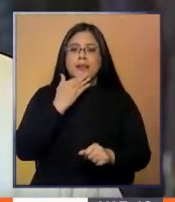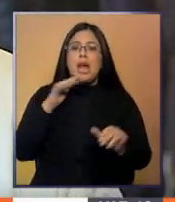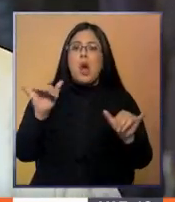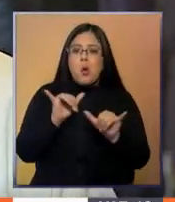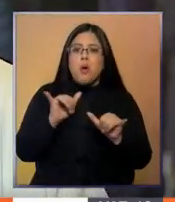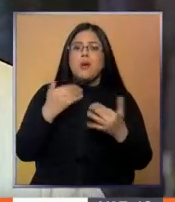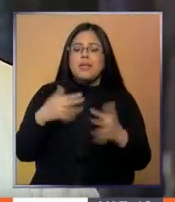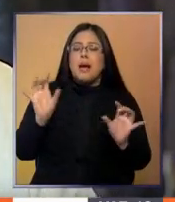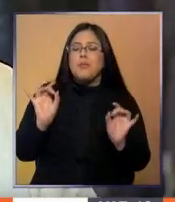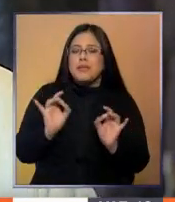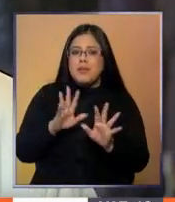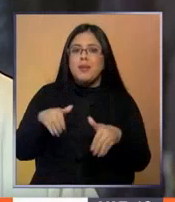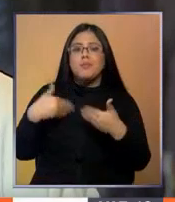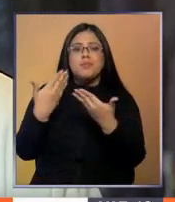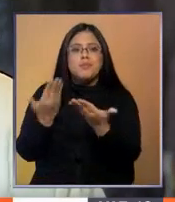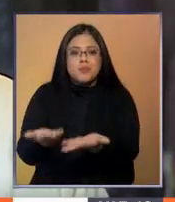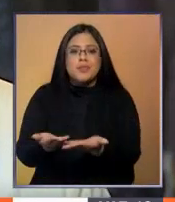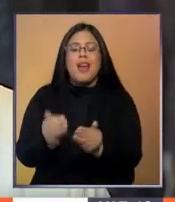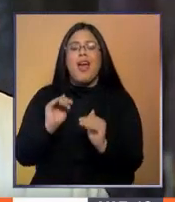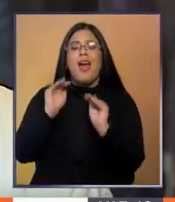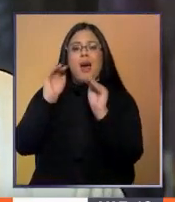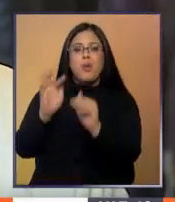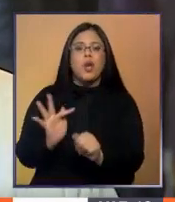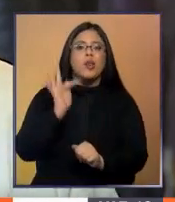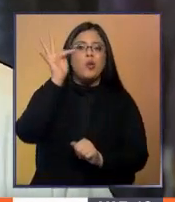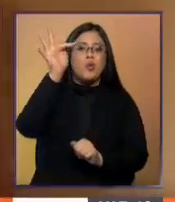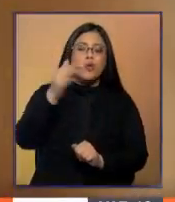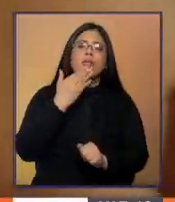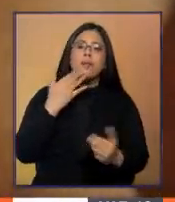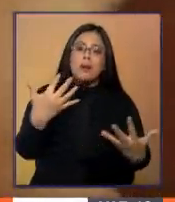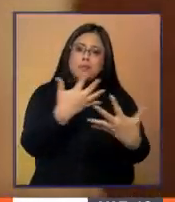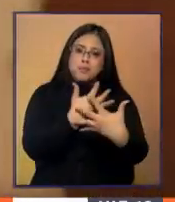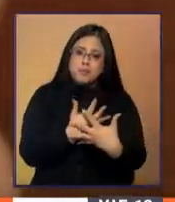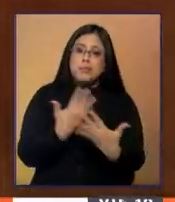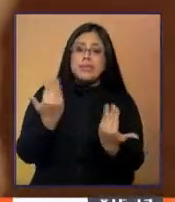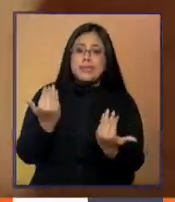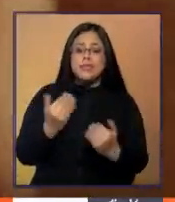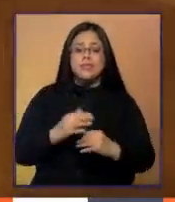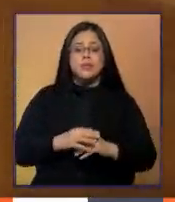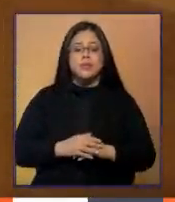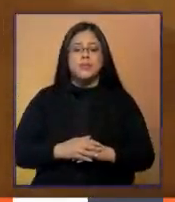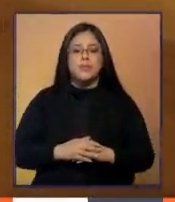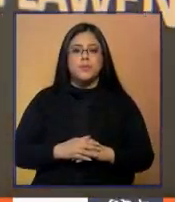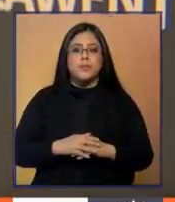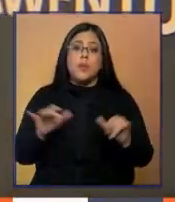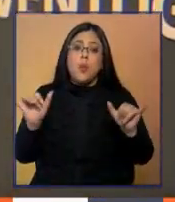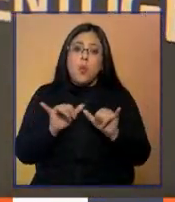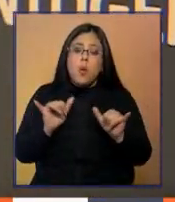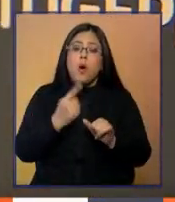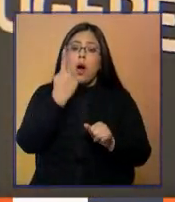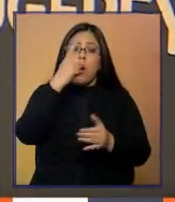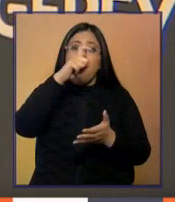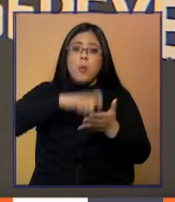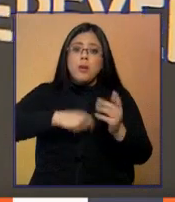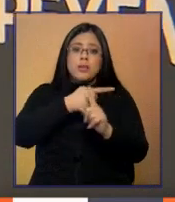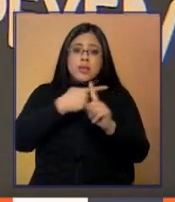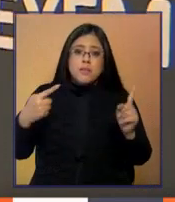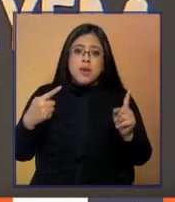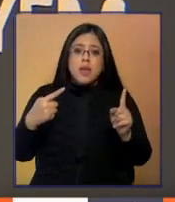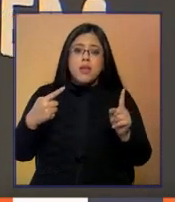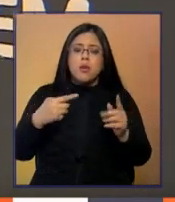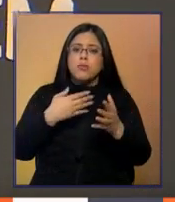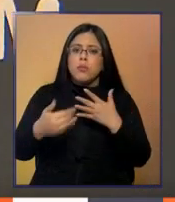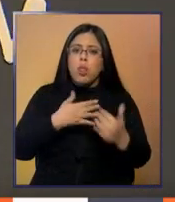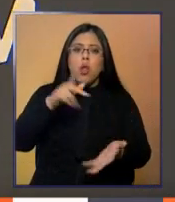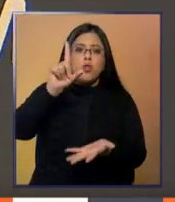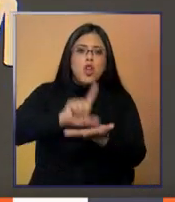en el lugar donde tenga el apoyo, la contención que se merece. El pacientito ha estado su mes y medio de vida en la unidad de